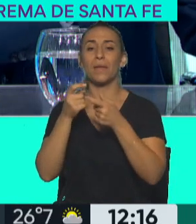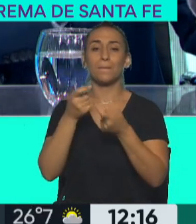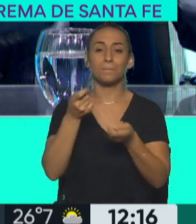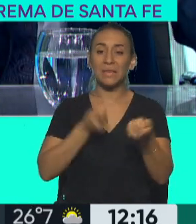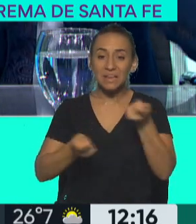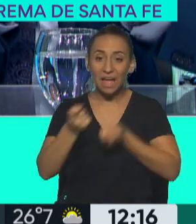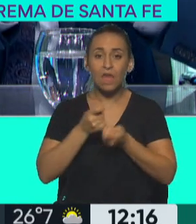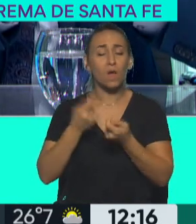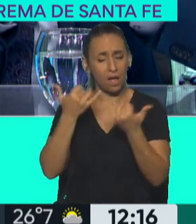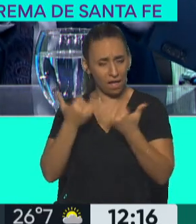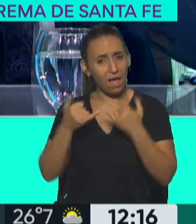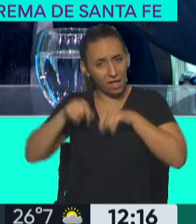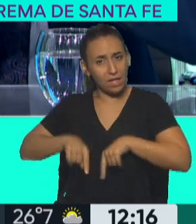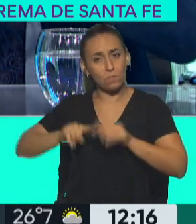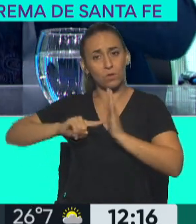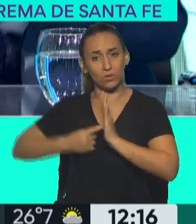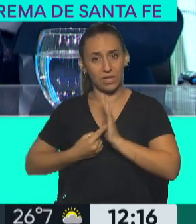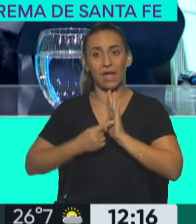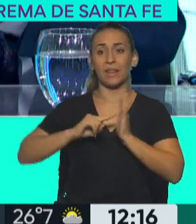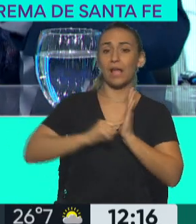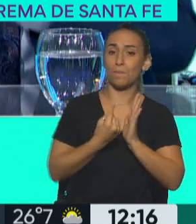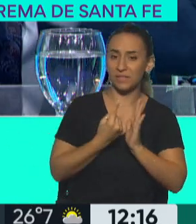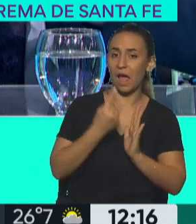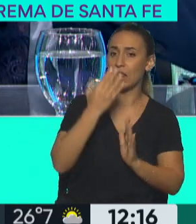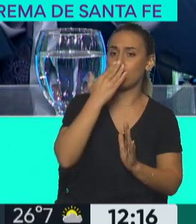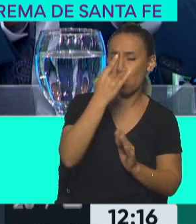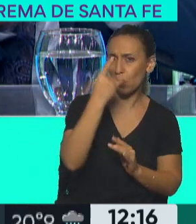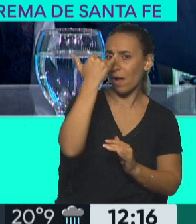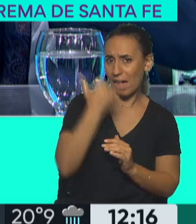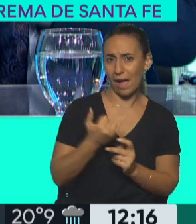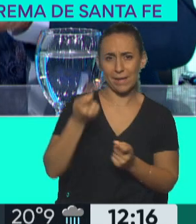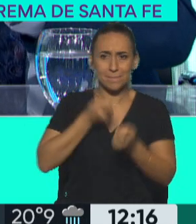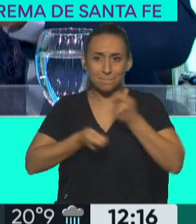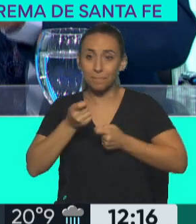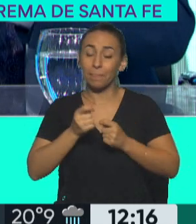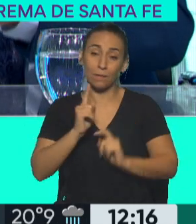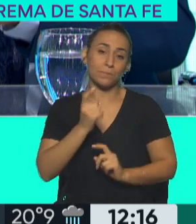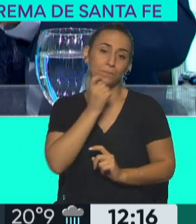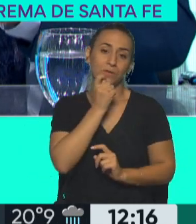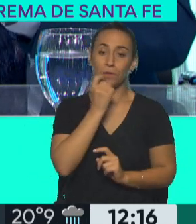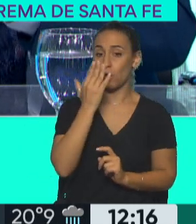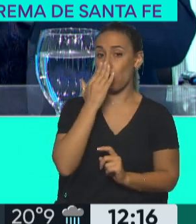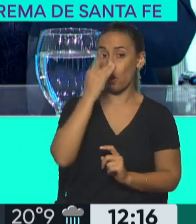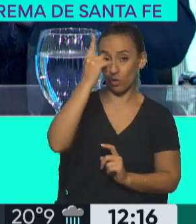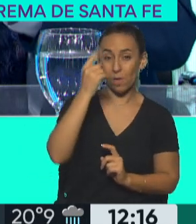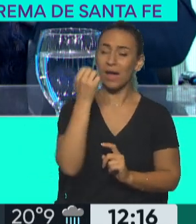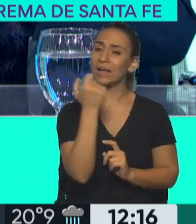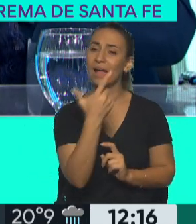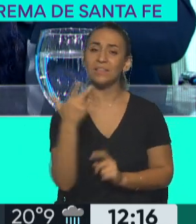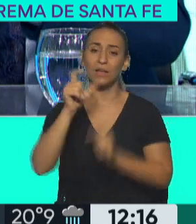provincia de Buenos Aires, existe en Capital Federal, existe en Córdoba. Ahora fíjese, en Córdoba usted tiene una tasa de homicidios